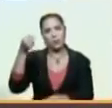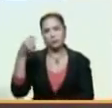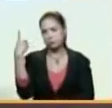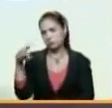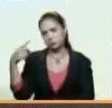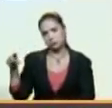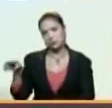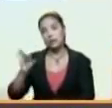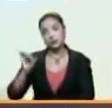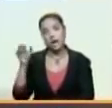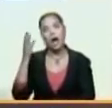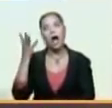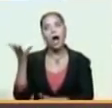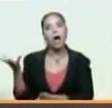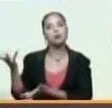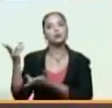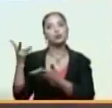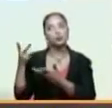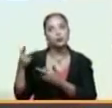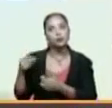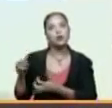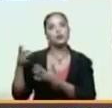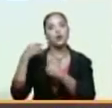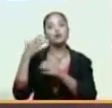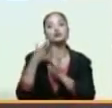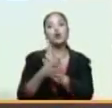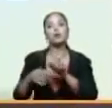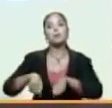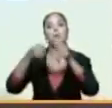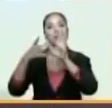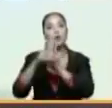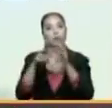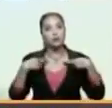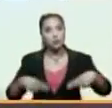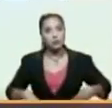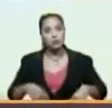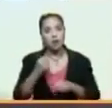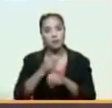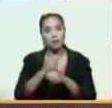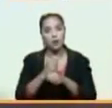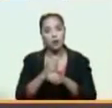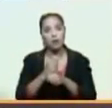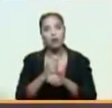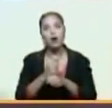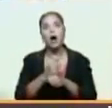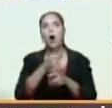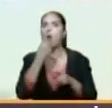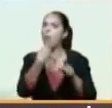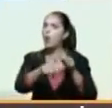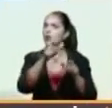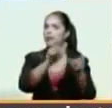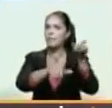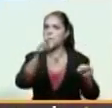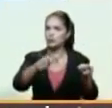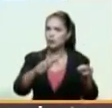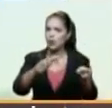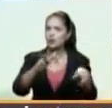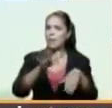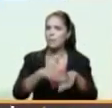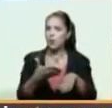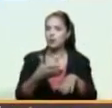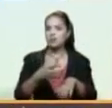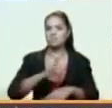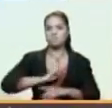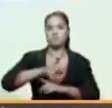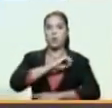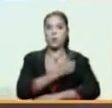que hemos ido conociendo en sus derechos laborales, otra gente utilizando el poder, validándose del poder,